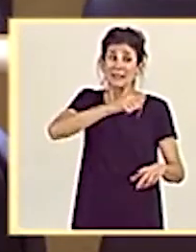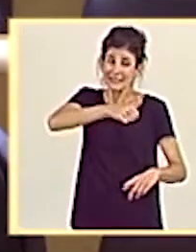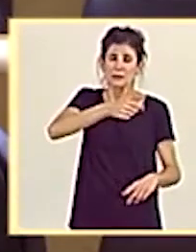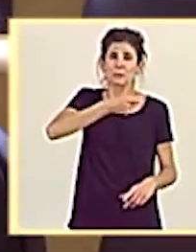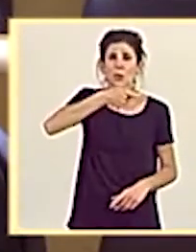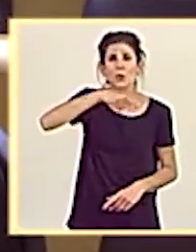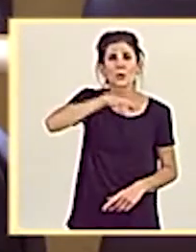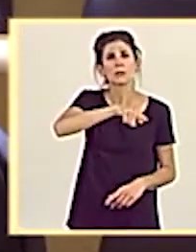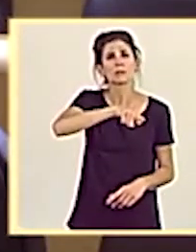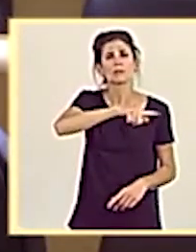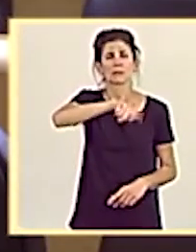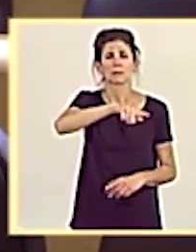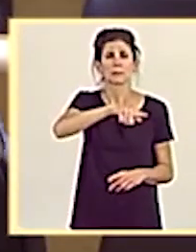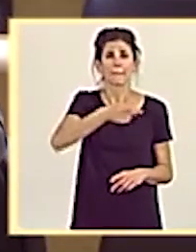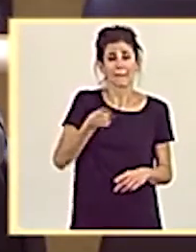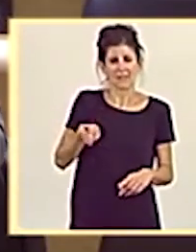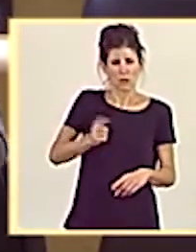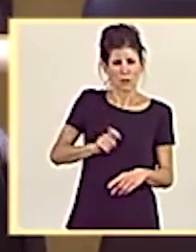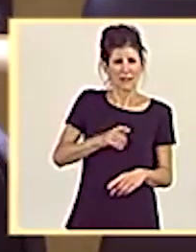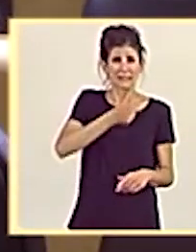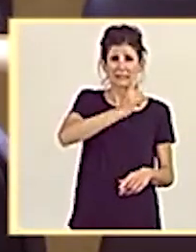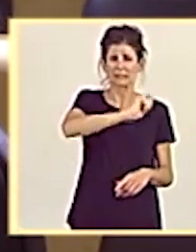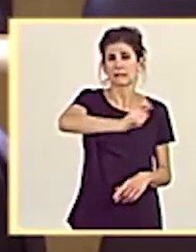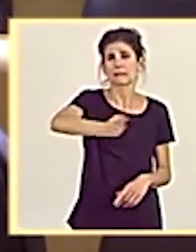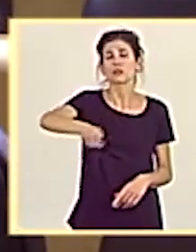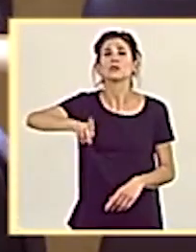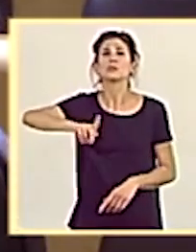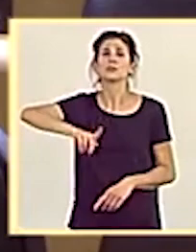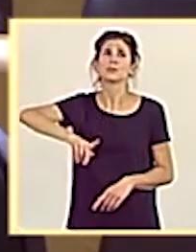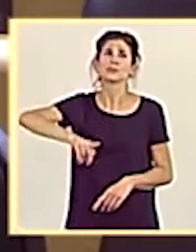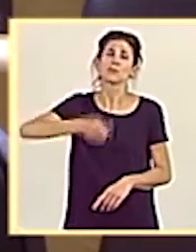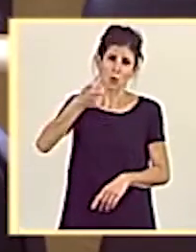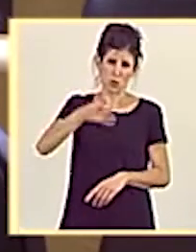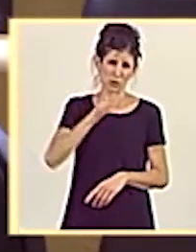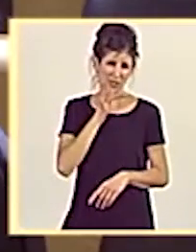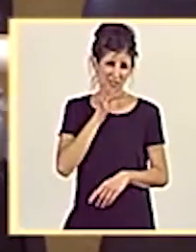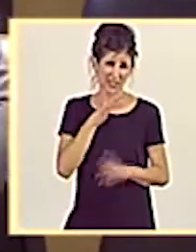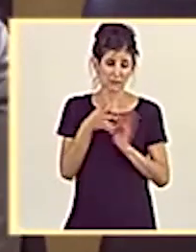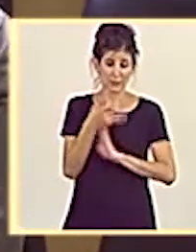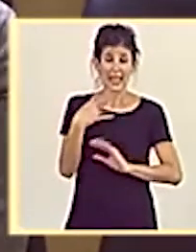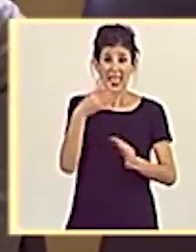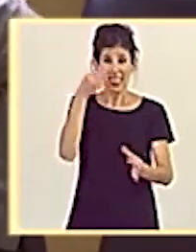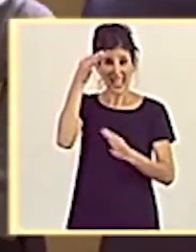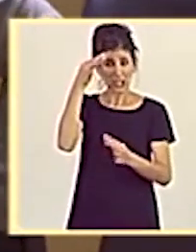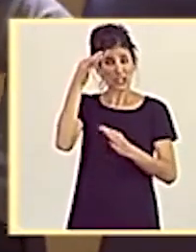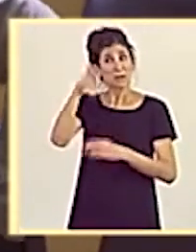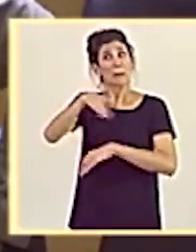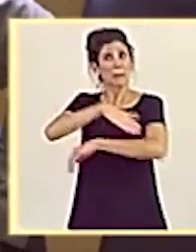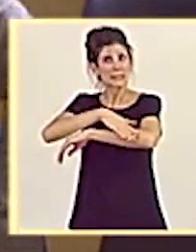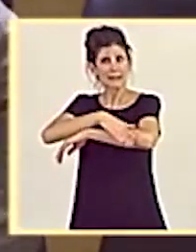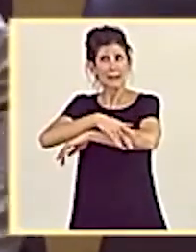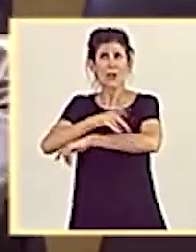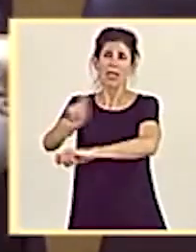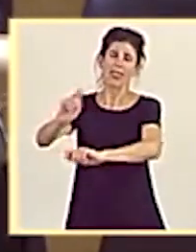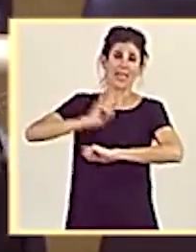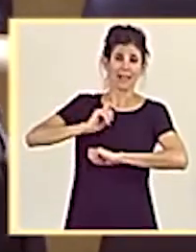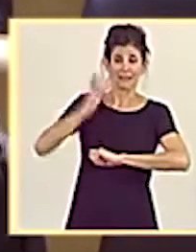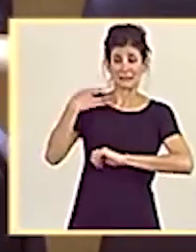aprobado se han ingresado muy pocas todavía. Según los datos, por ejemplo, que nos facilitó su propio ministerio en